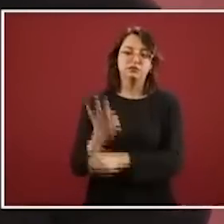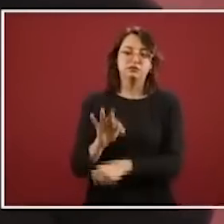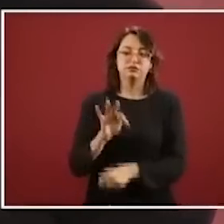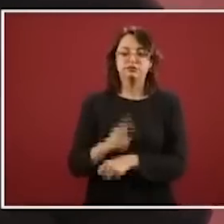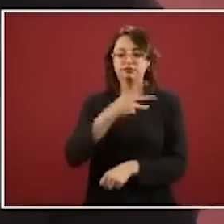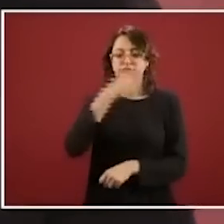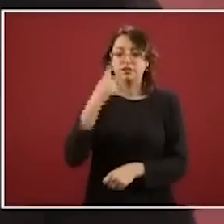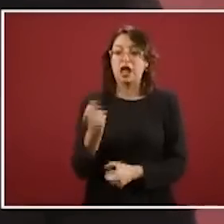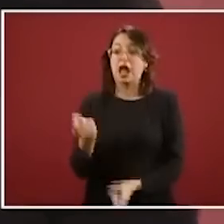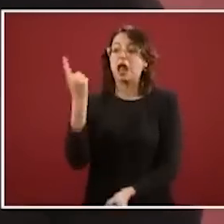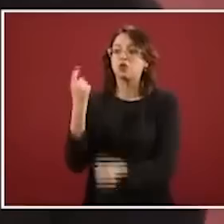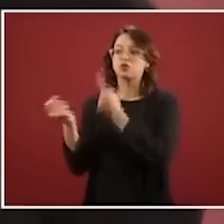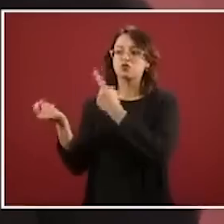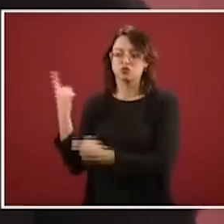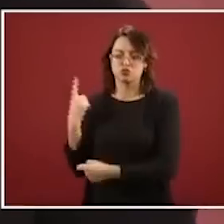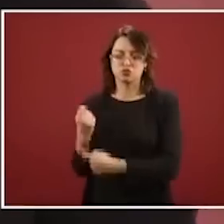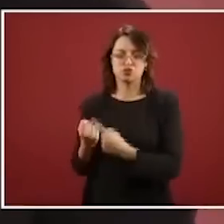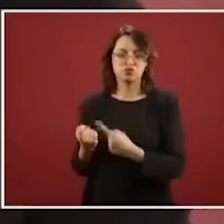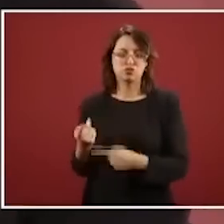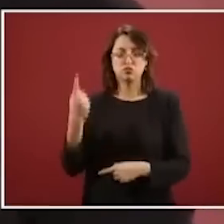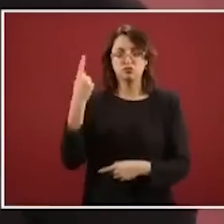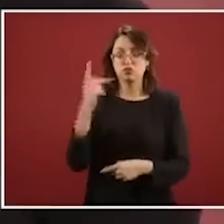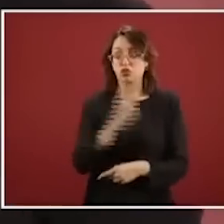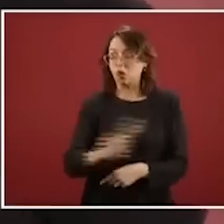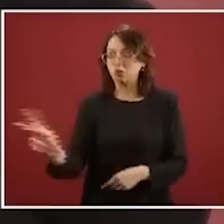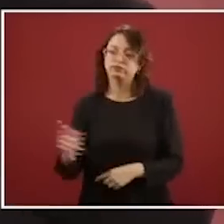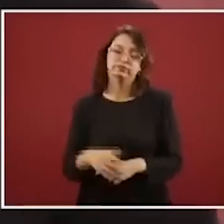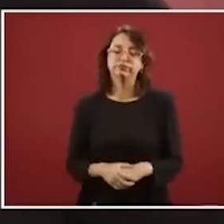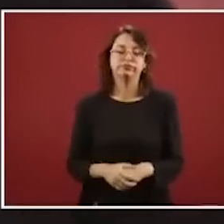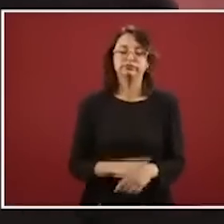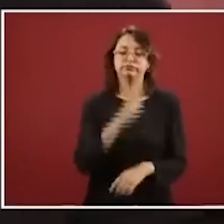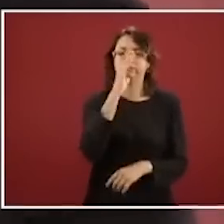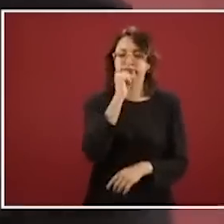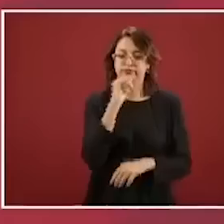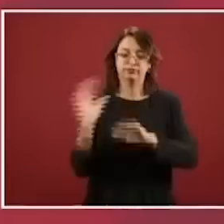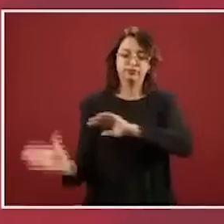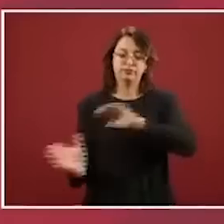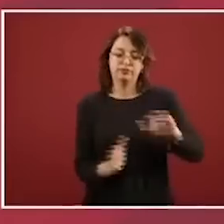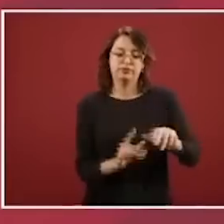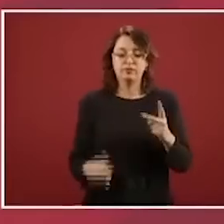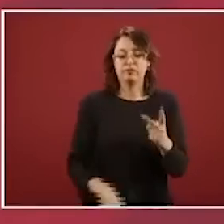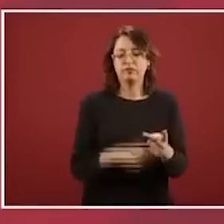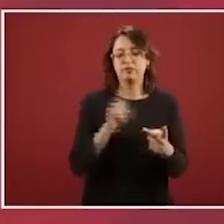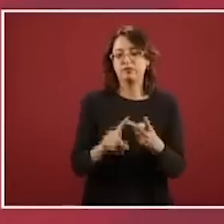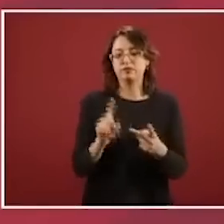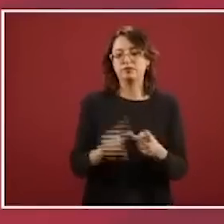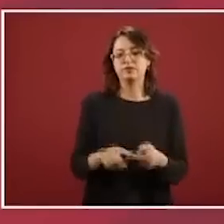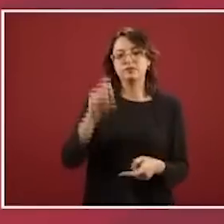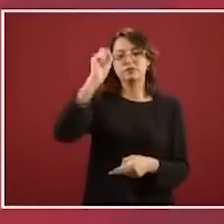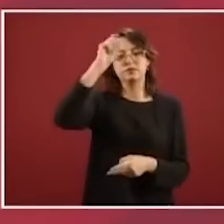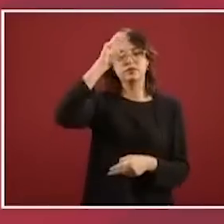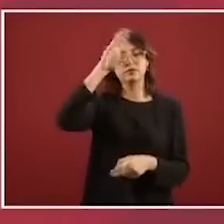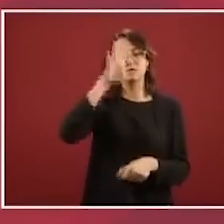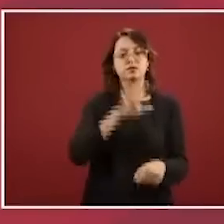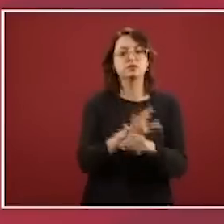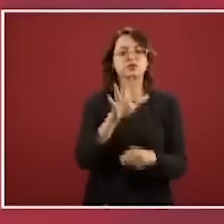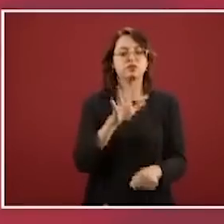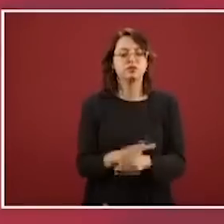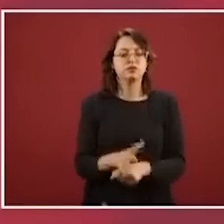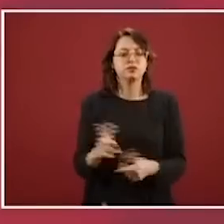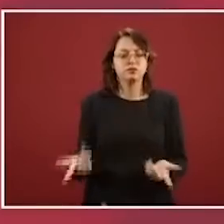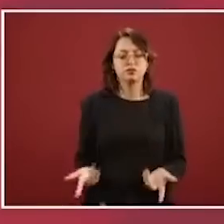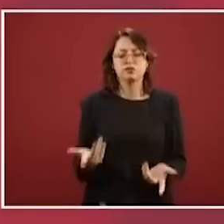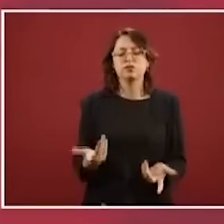excepción, no puede ser la norma. En el caso de la minería, pues básicamente lo que te va a llevar esto es a homologar